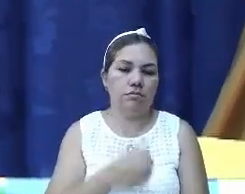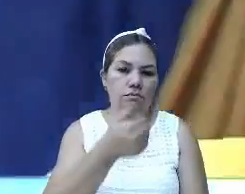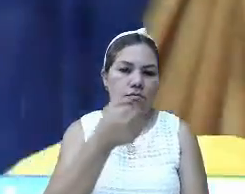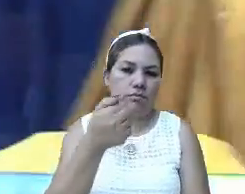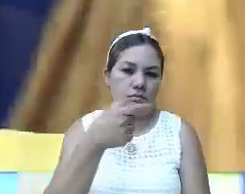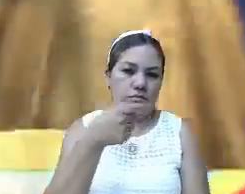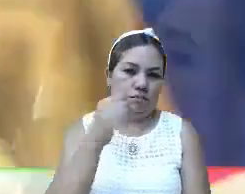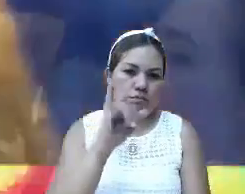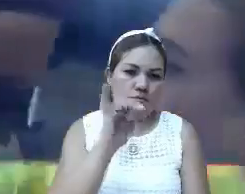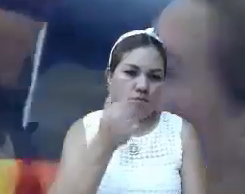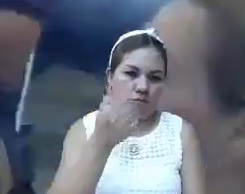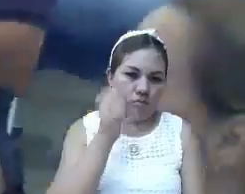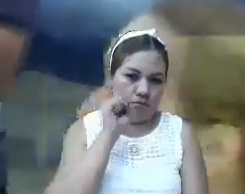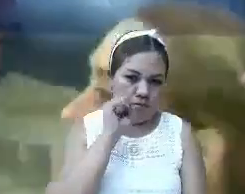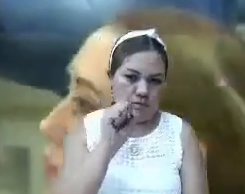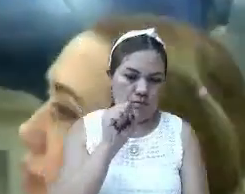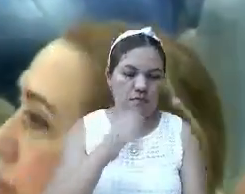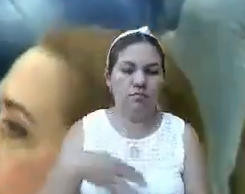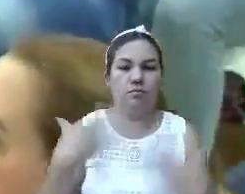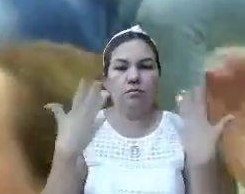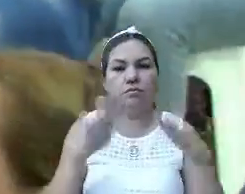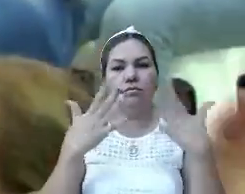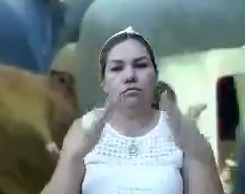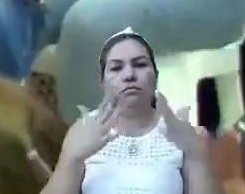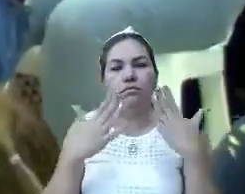A su nombre.